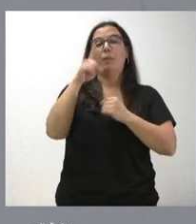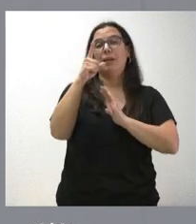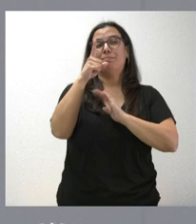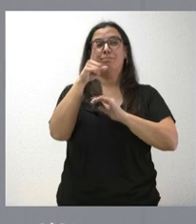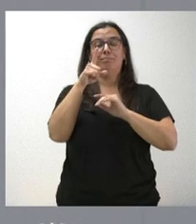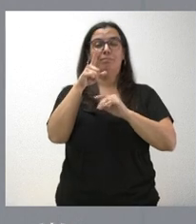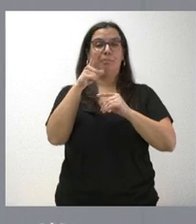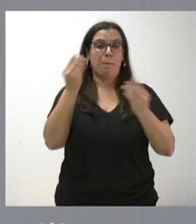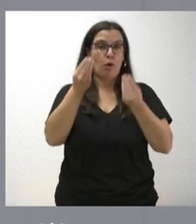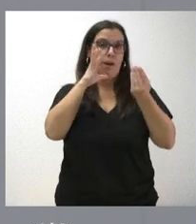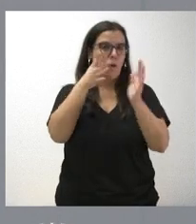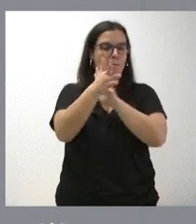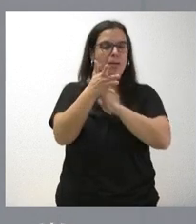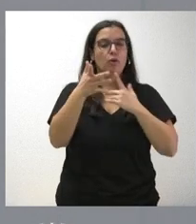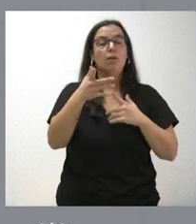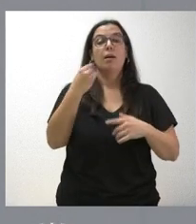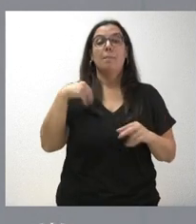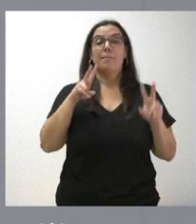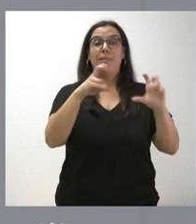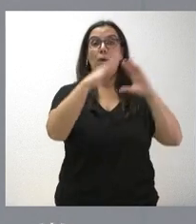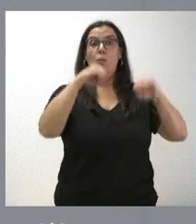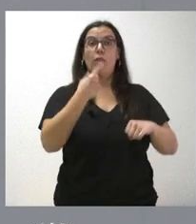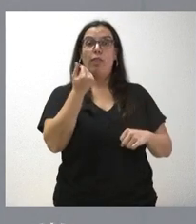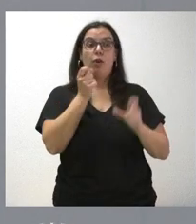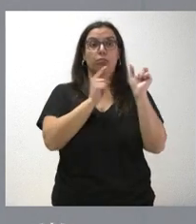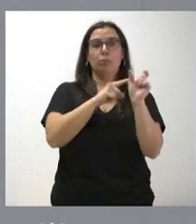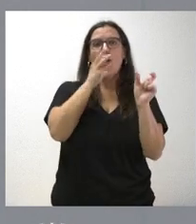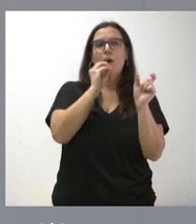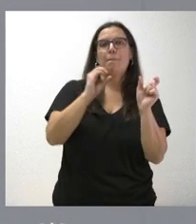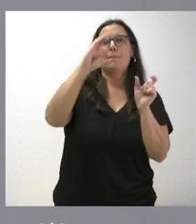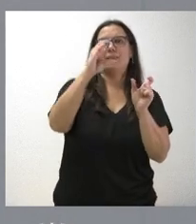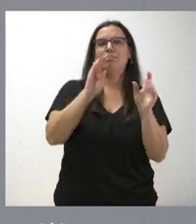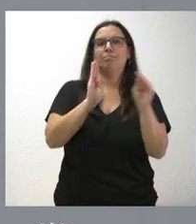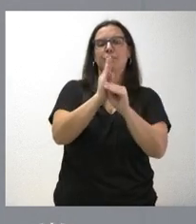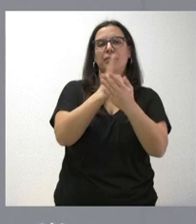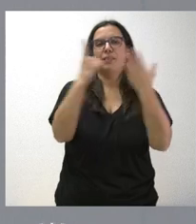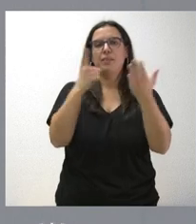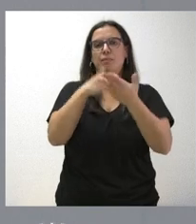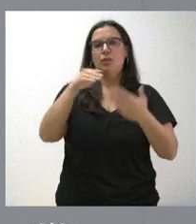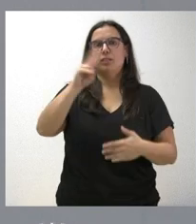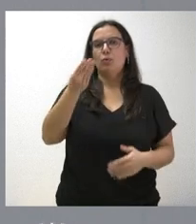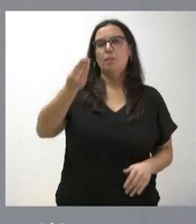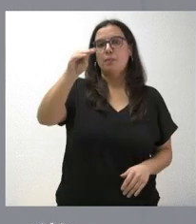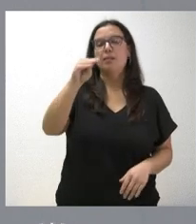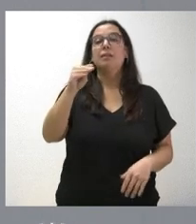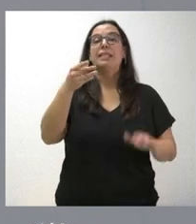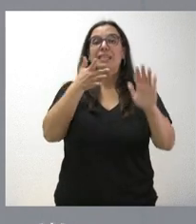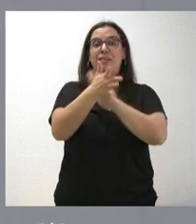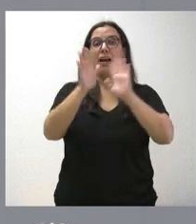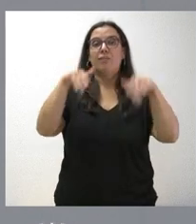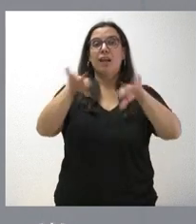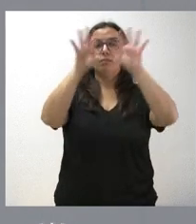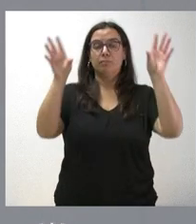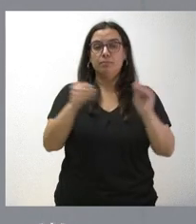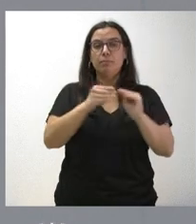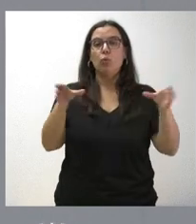continuación a la cantidad inicialmente acordada se incrementan 16 millones de euros adicionales de tal forma que finalmente la aportación que